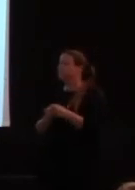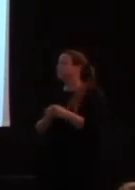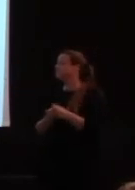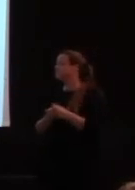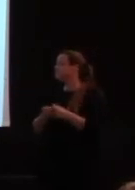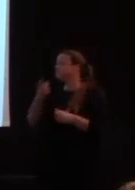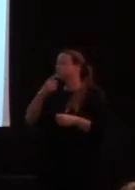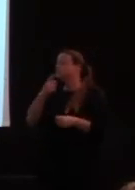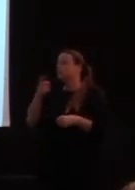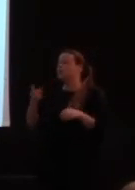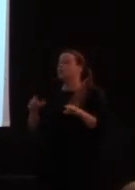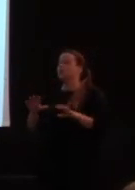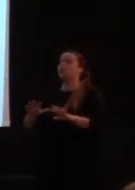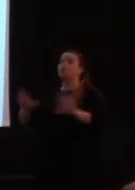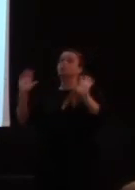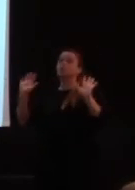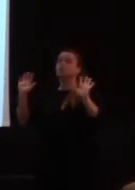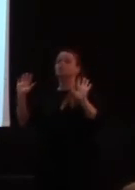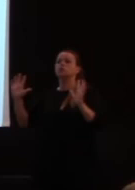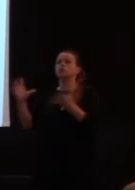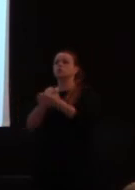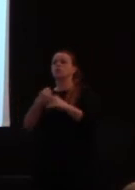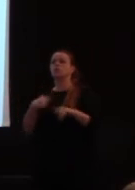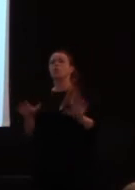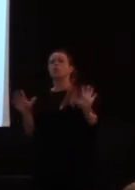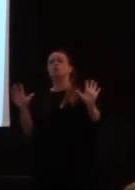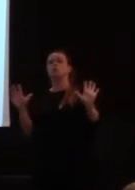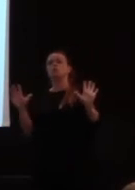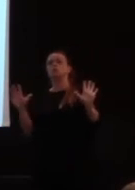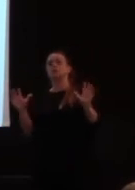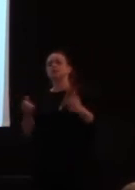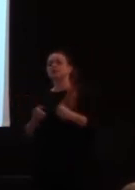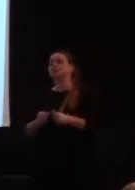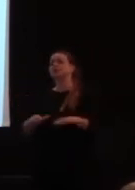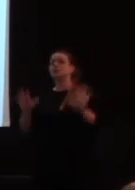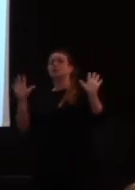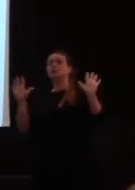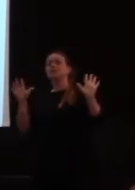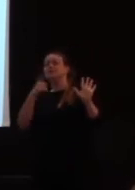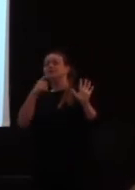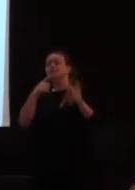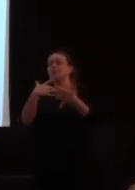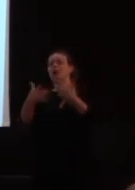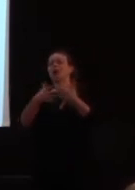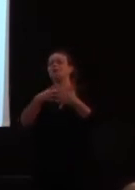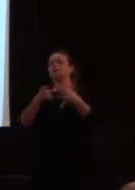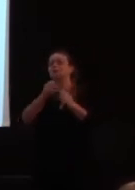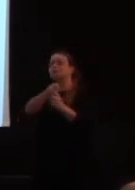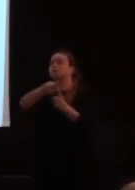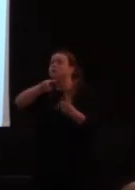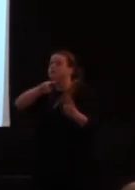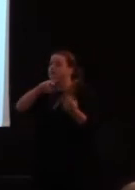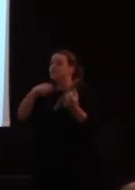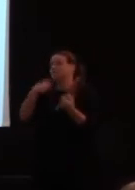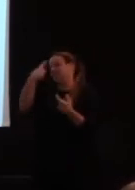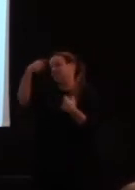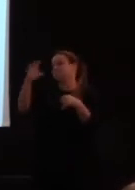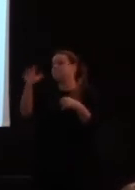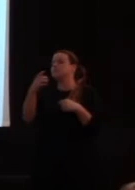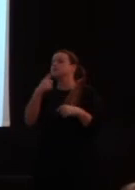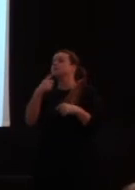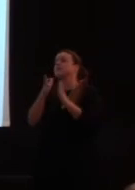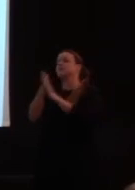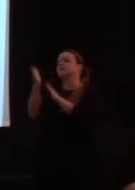entonces ya todos ya podríamos, ya podríamos saber con este no obstante el punto de vista del autor, ¿no? No obstante, su contenido es un síntoma